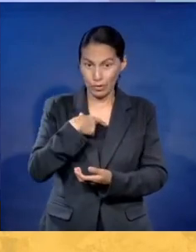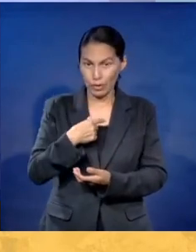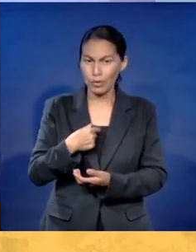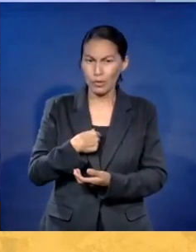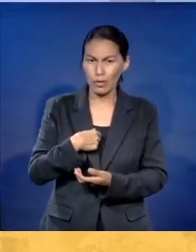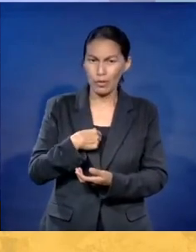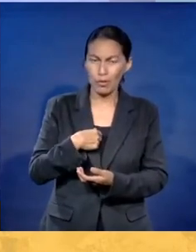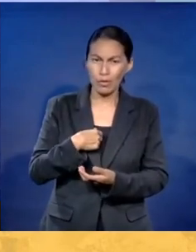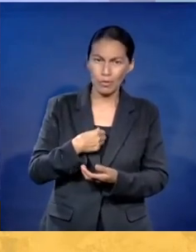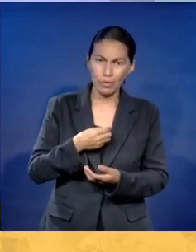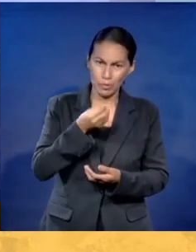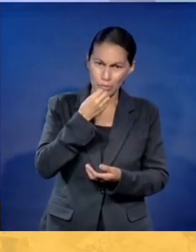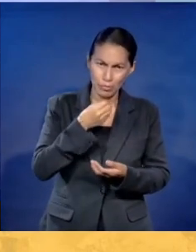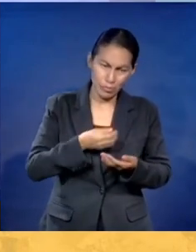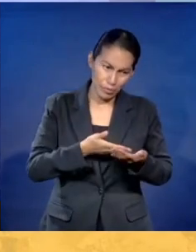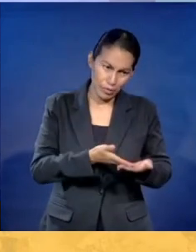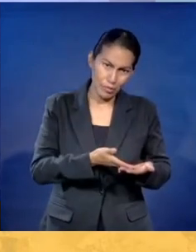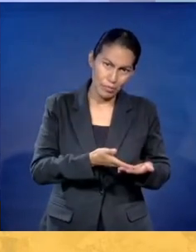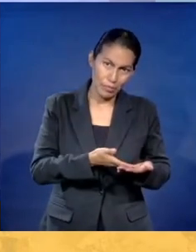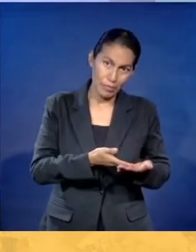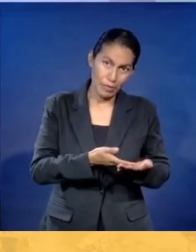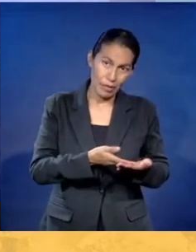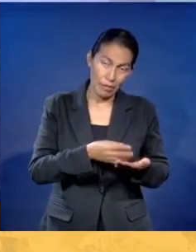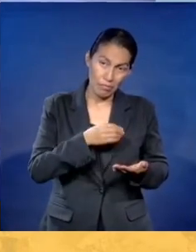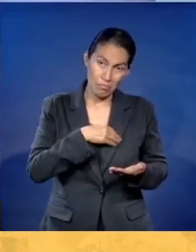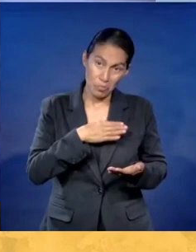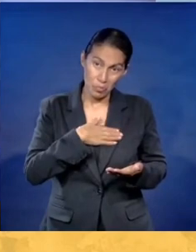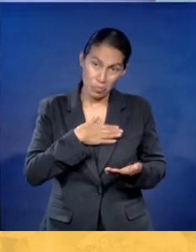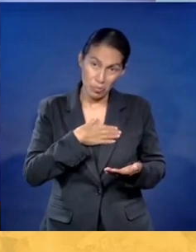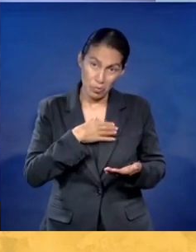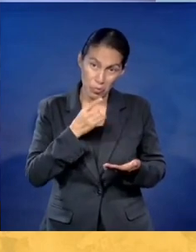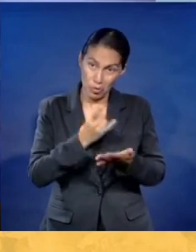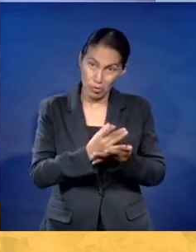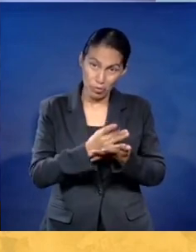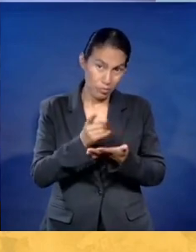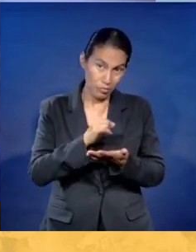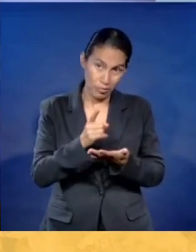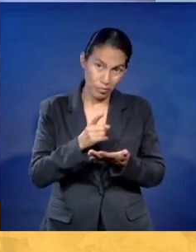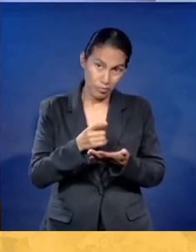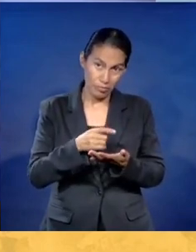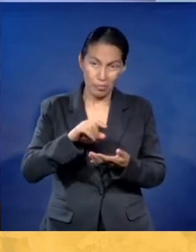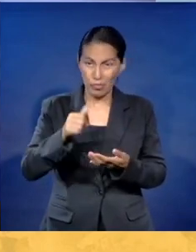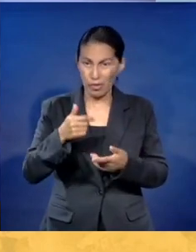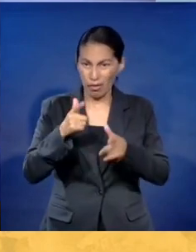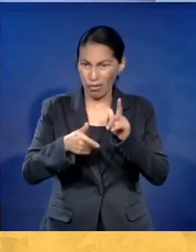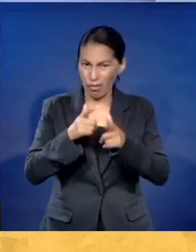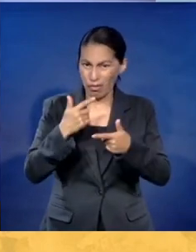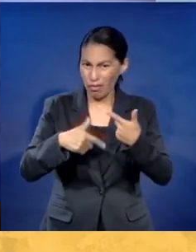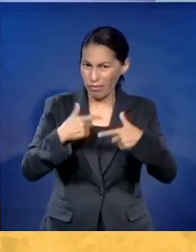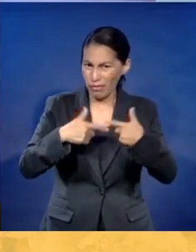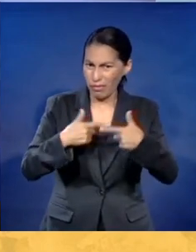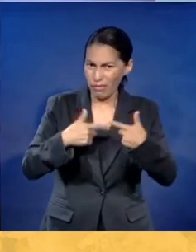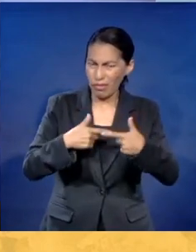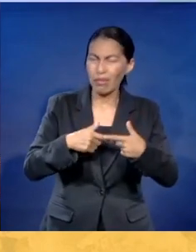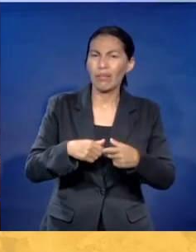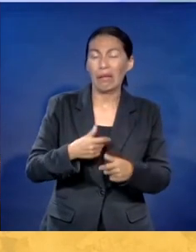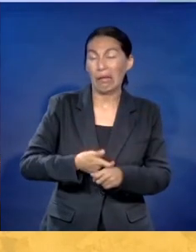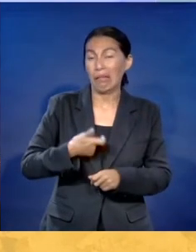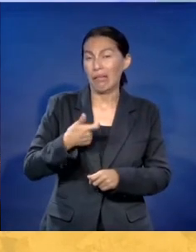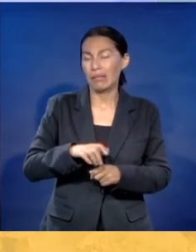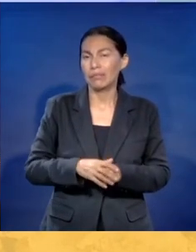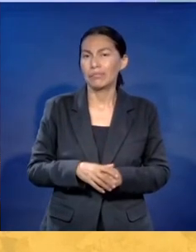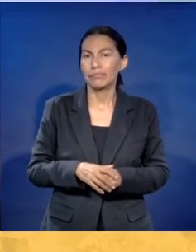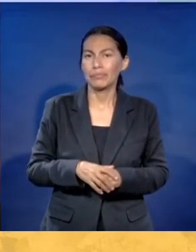Sofía no soportaba solo leche materna necesitaba fórmula y una fórmula bien cara pero ese sistema de otro día y